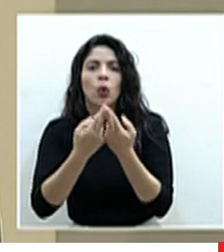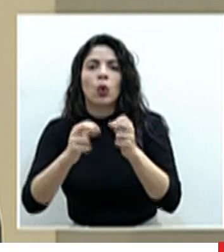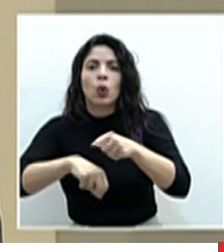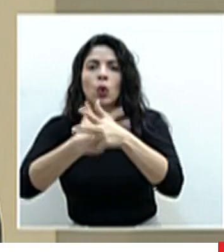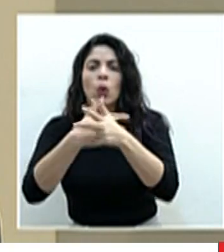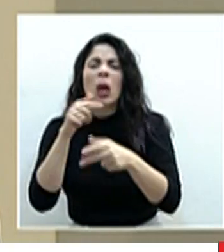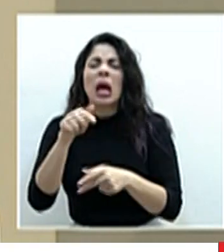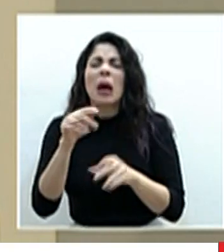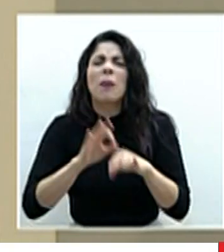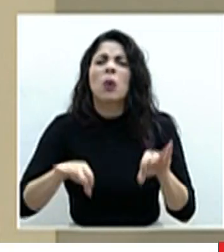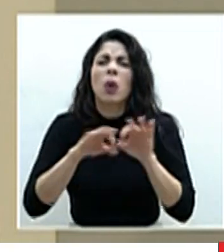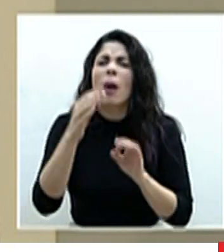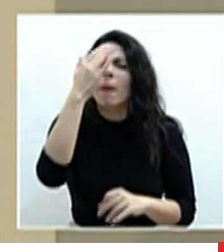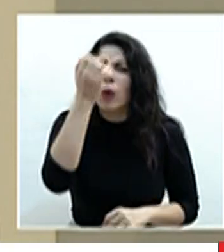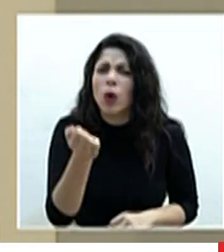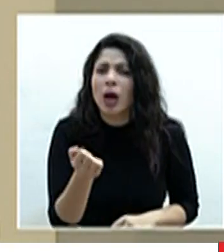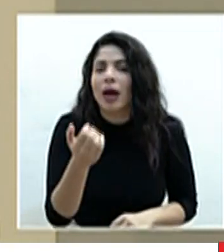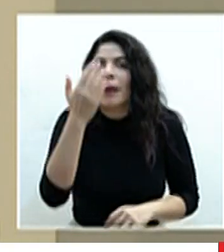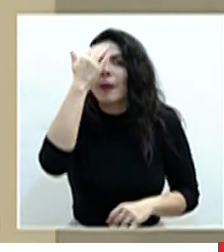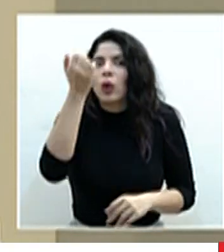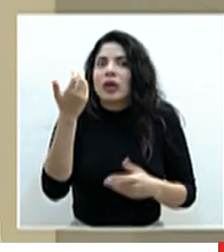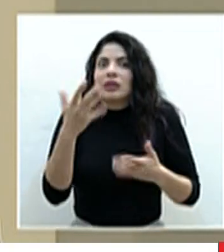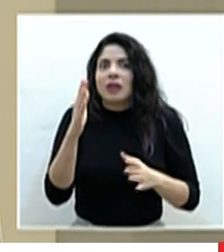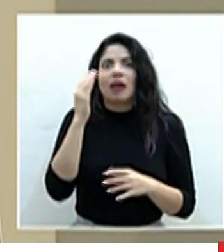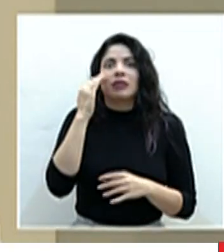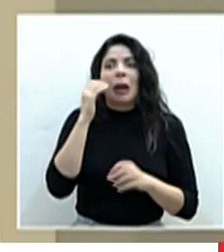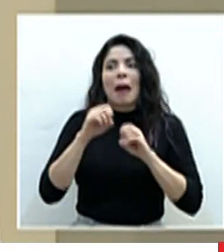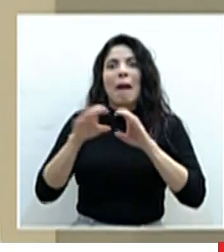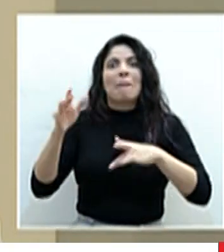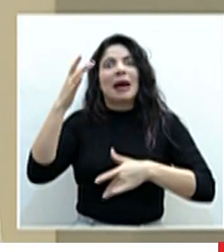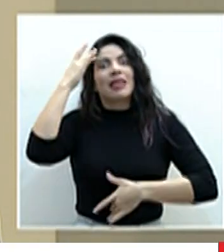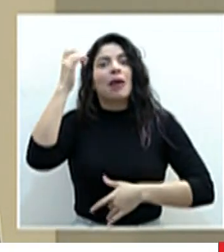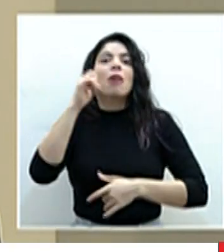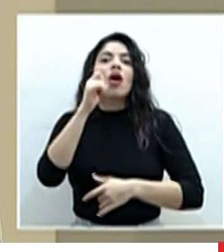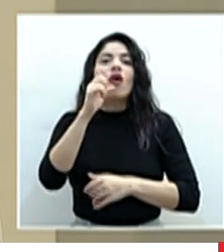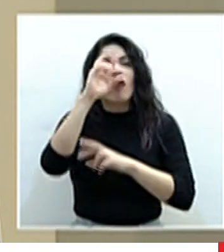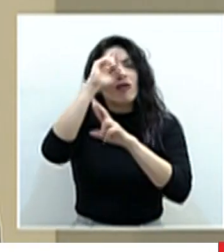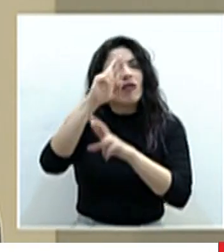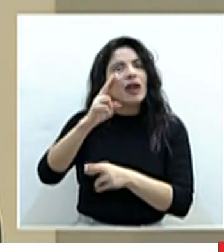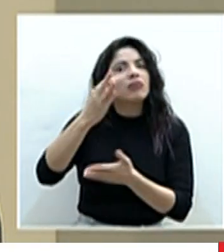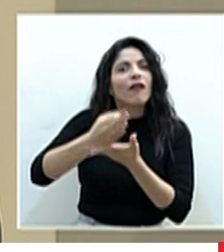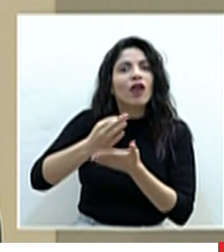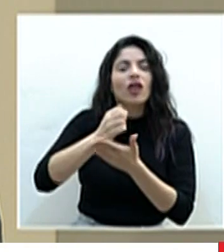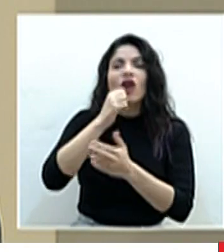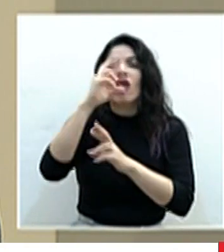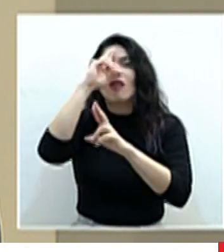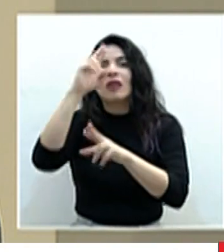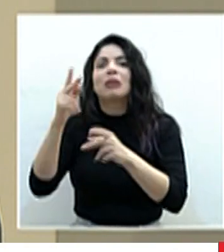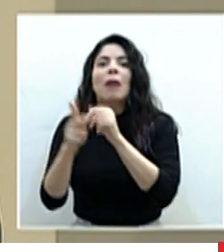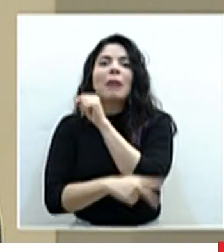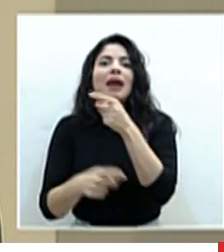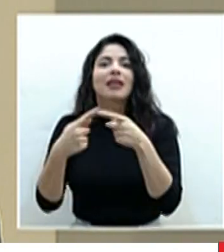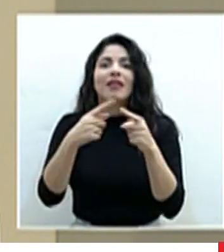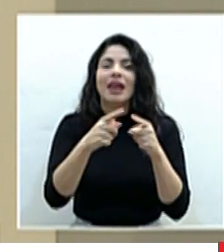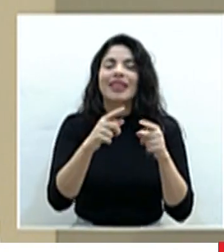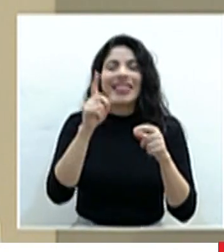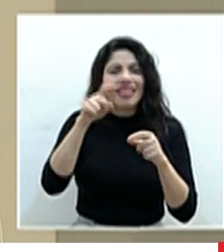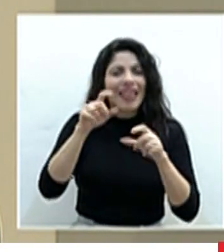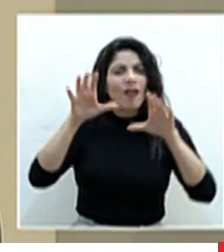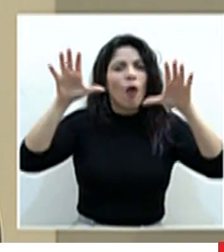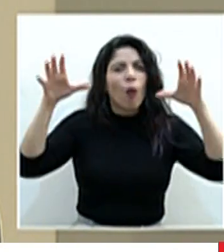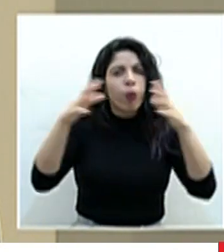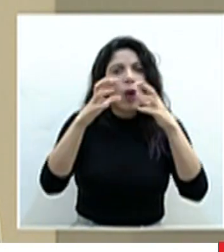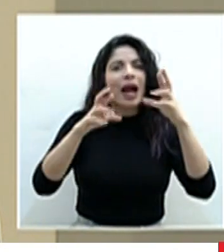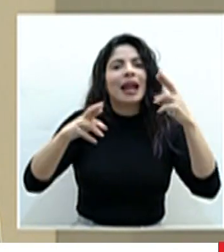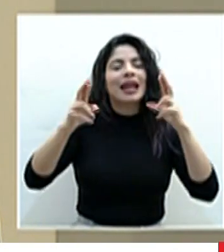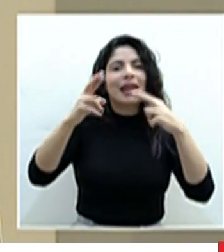la pandemia no reconoce ni fronteras ni nacionalidades y el abordaje tiene que ser regional. En esa